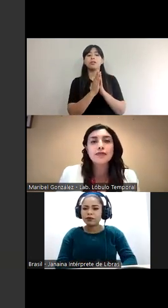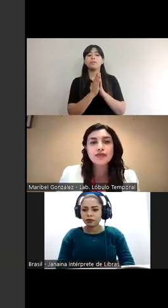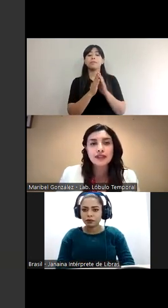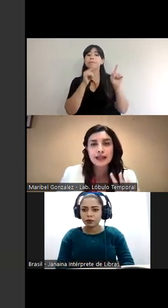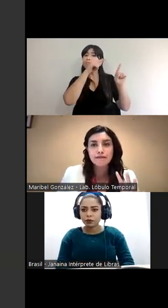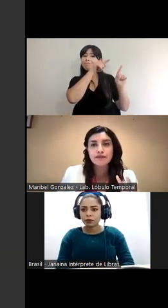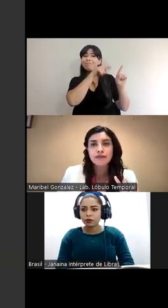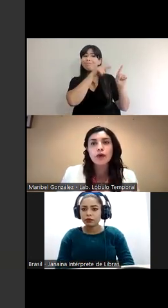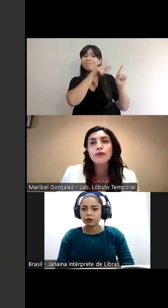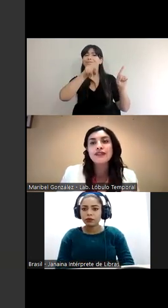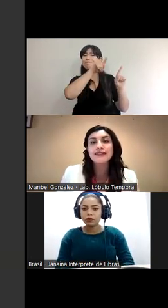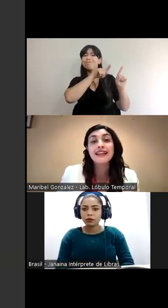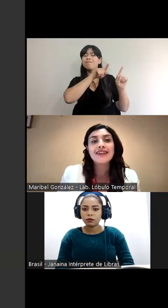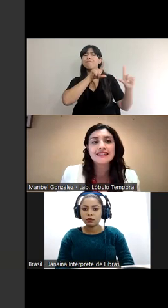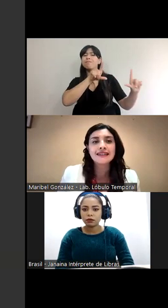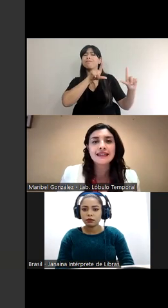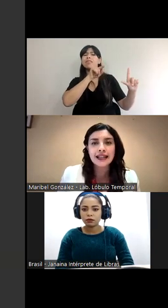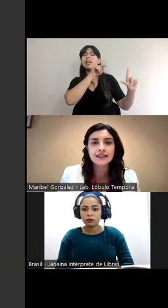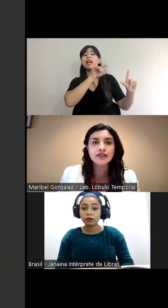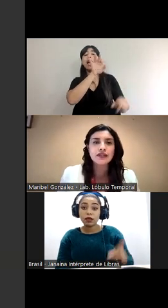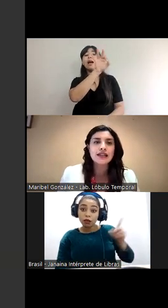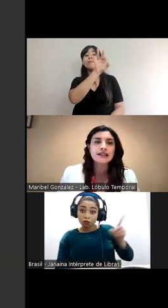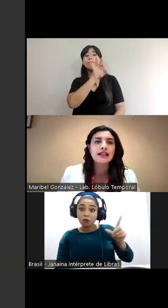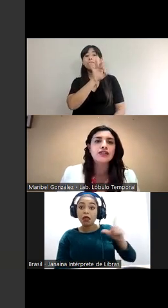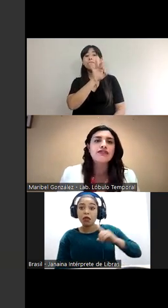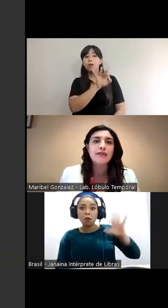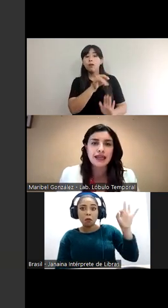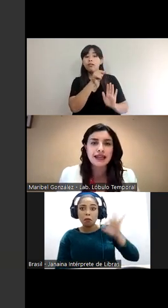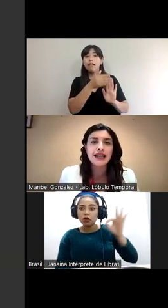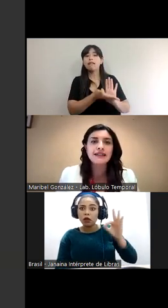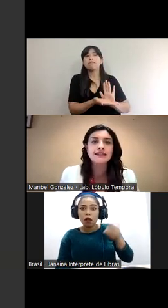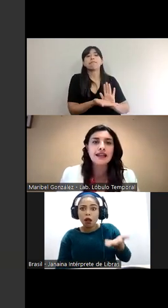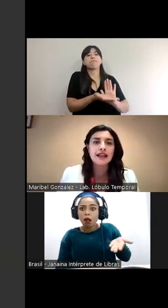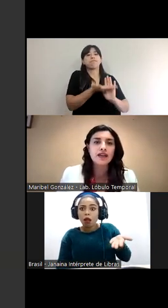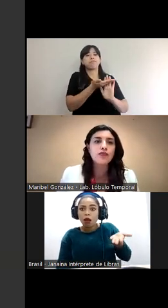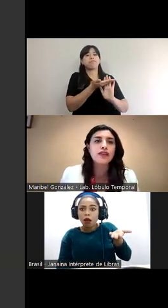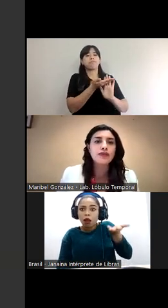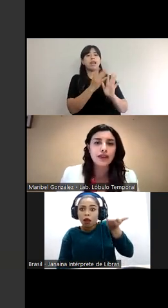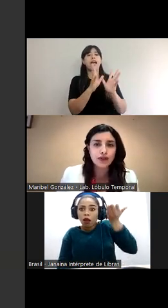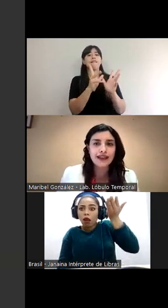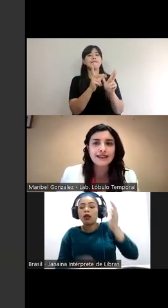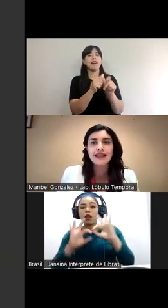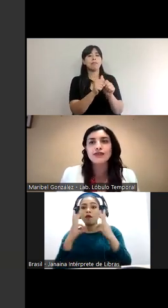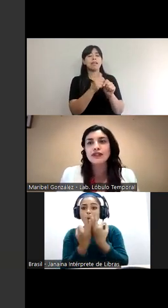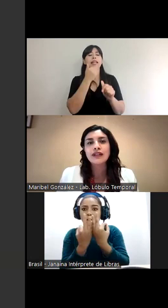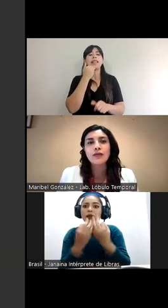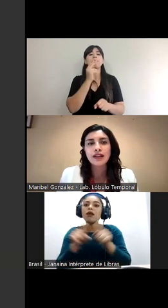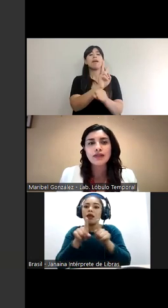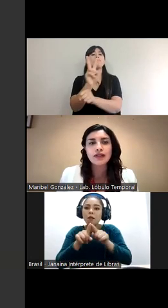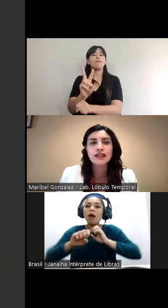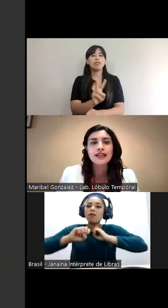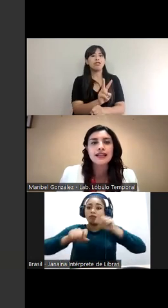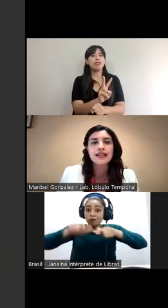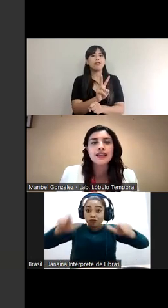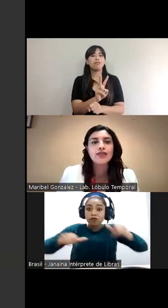Acá tenemos un porcentaje bastante alto, tanto de familias como de educadoras, que estuvieron de